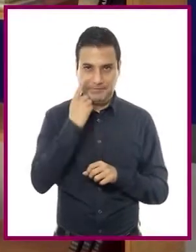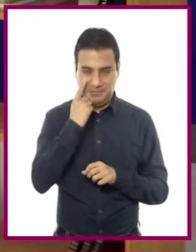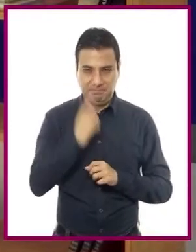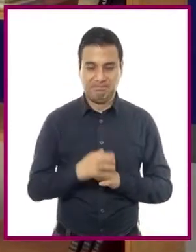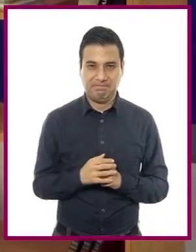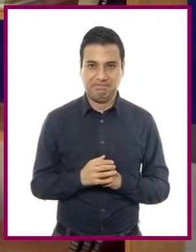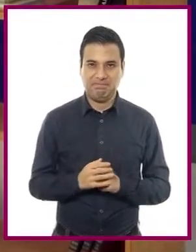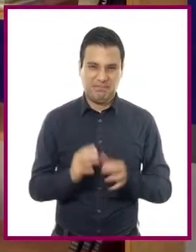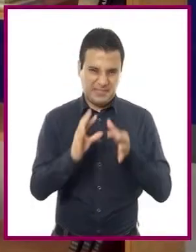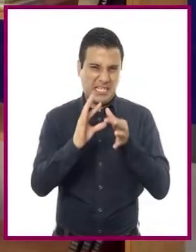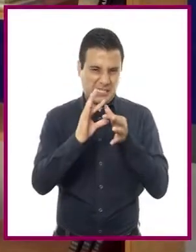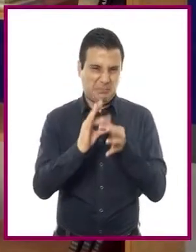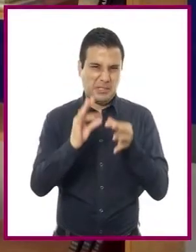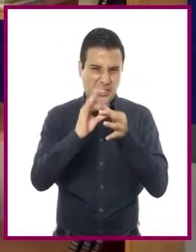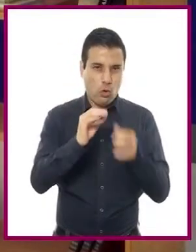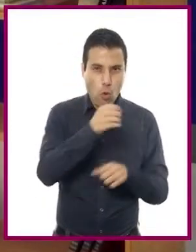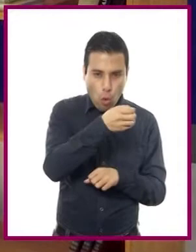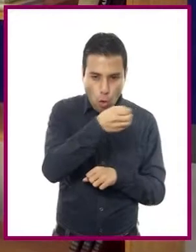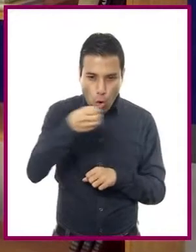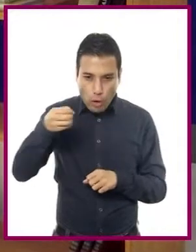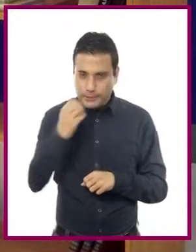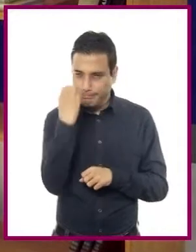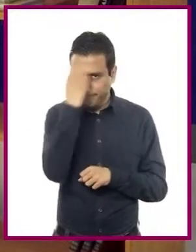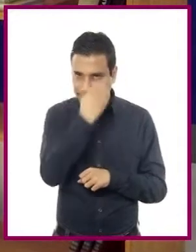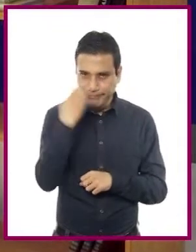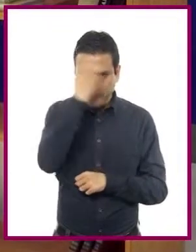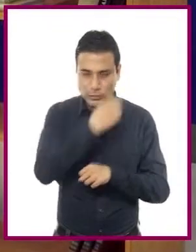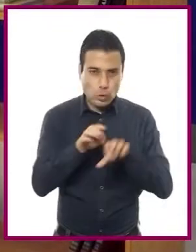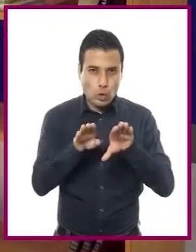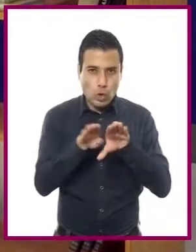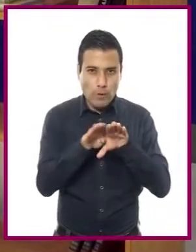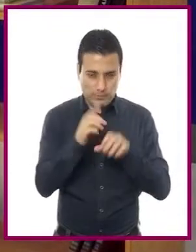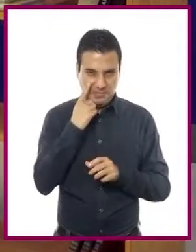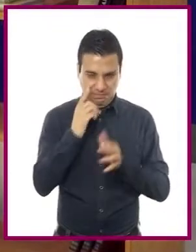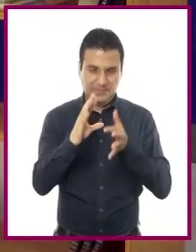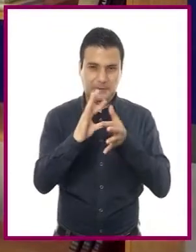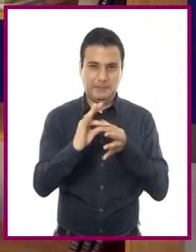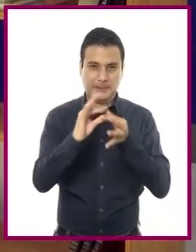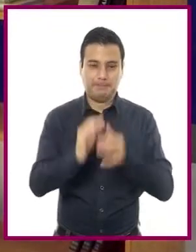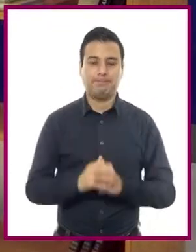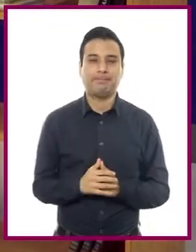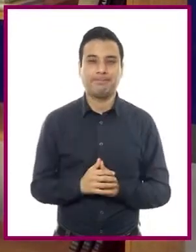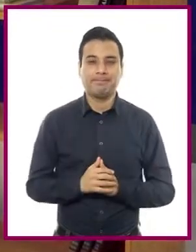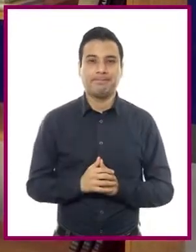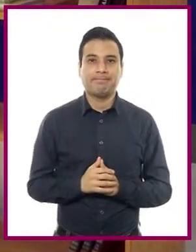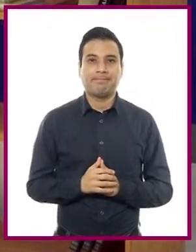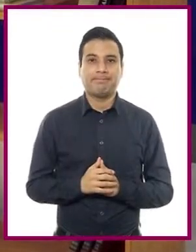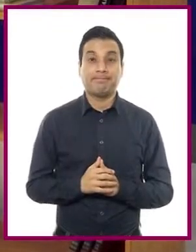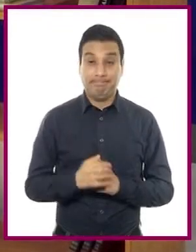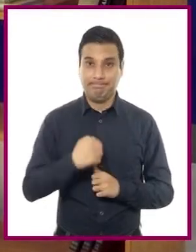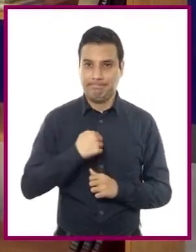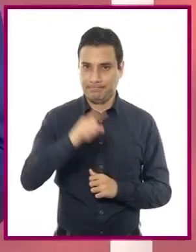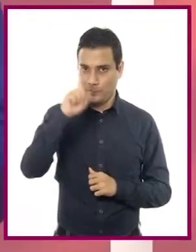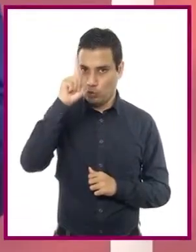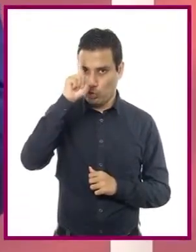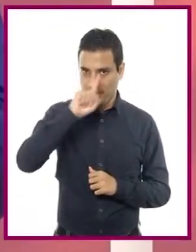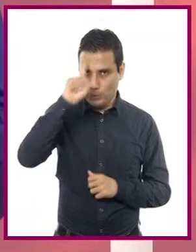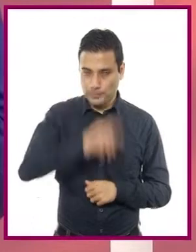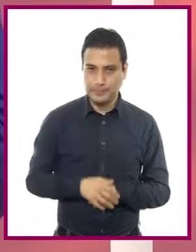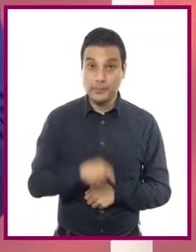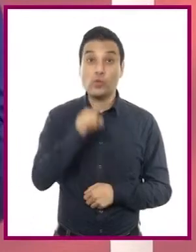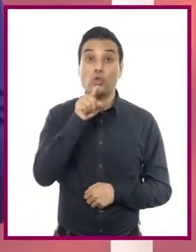recapitulamos el proceso que seguimos para analizar el ejemplo anterior? Es recomendable que